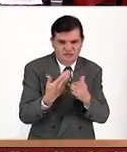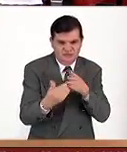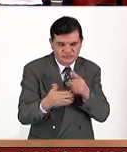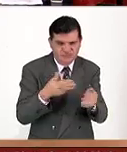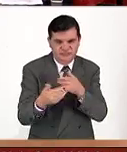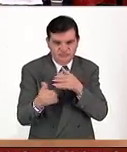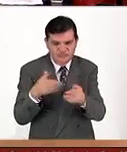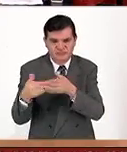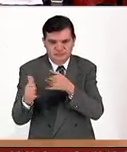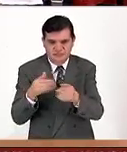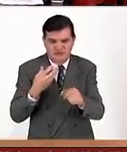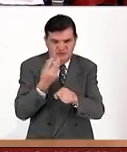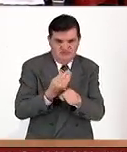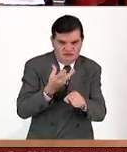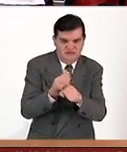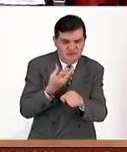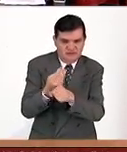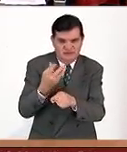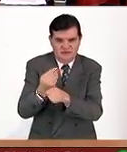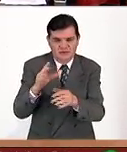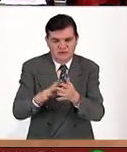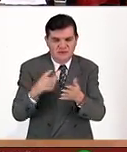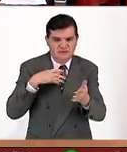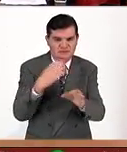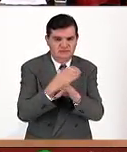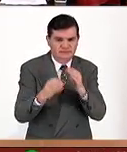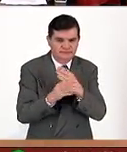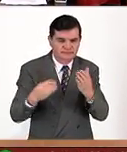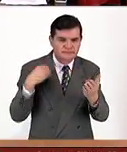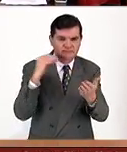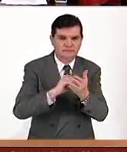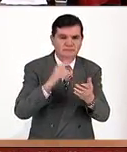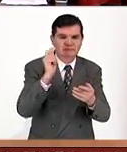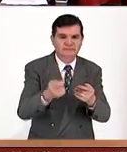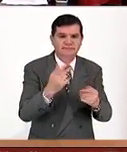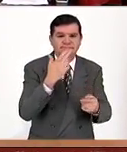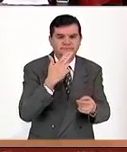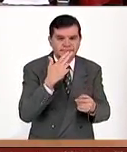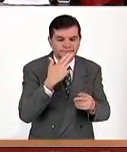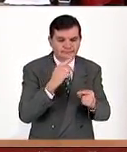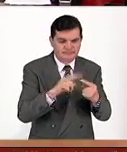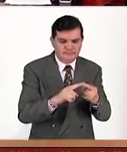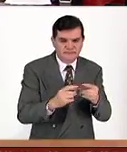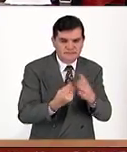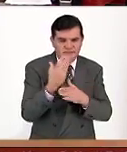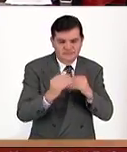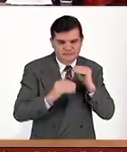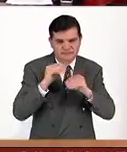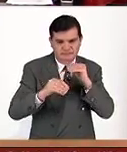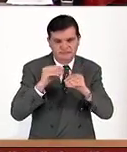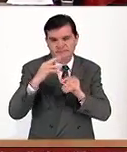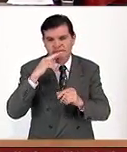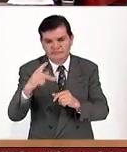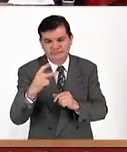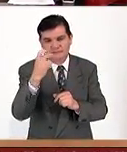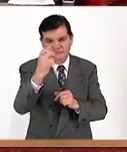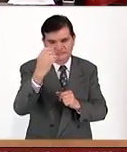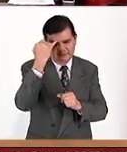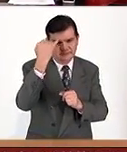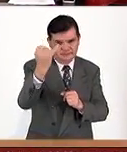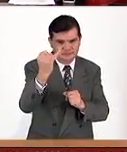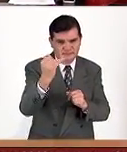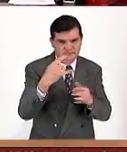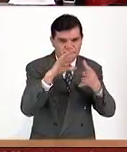con estrategias que son vigentes, se retoma lo que funciona y se actualiza y se mejora. Y esa es la idea